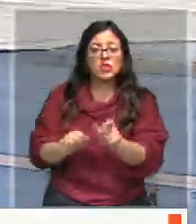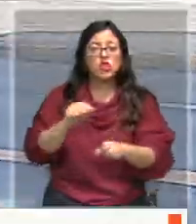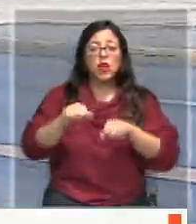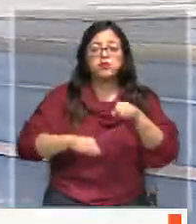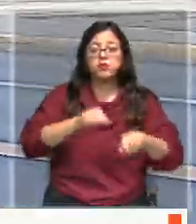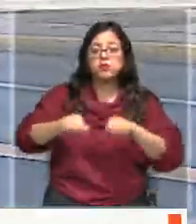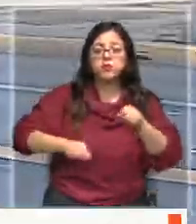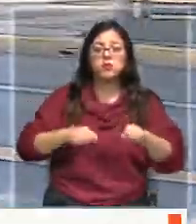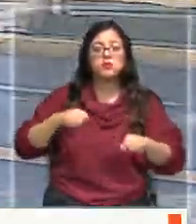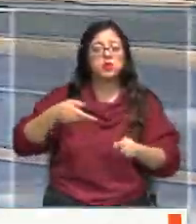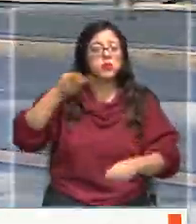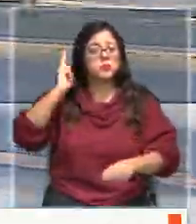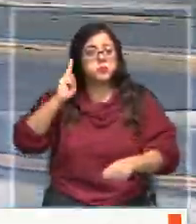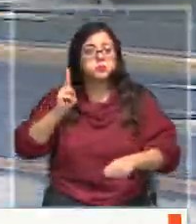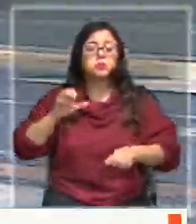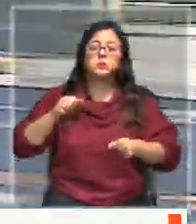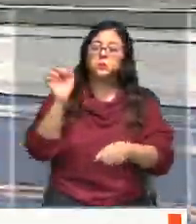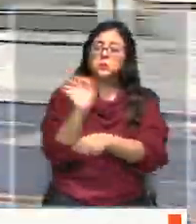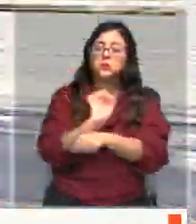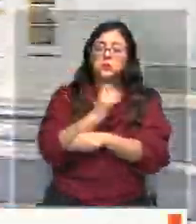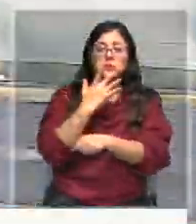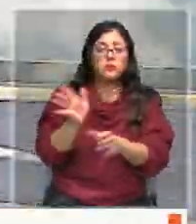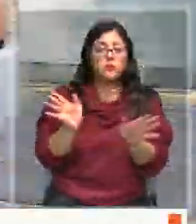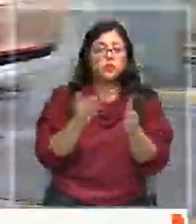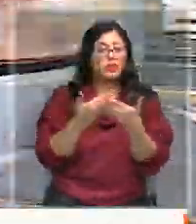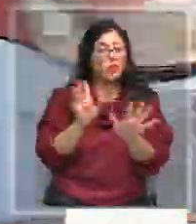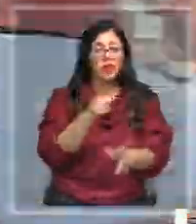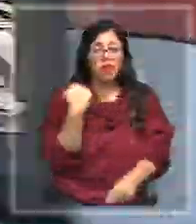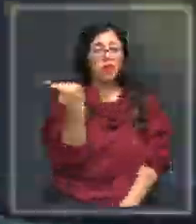no sabemos si hoy nos puede tocar cualquiera de estos roles